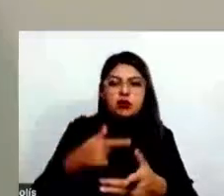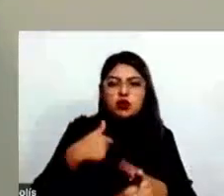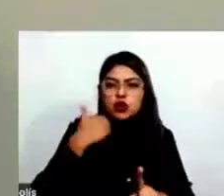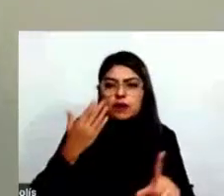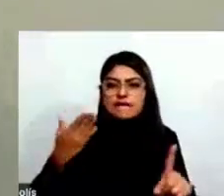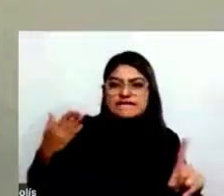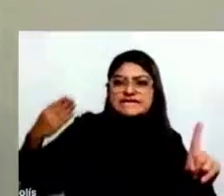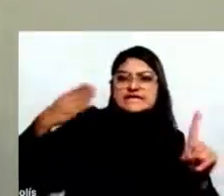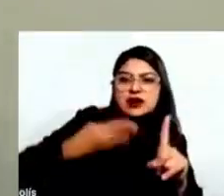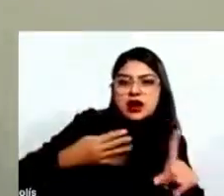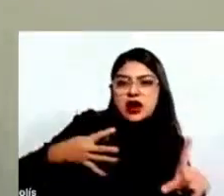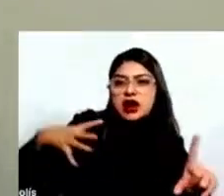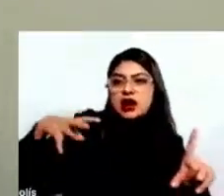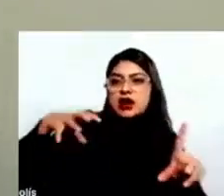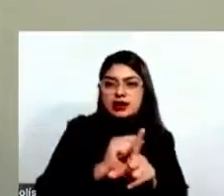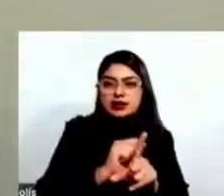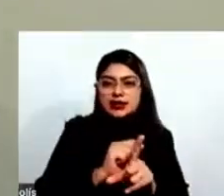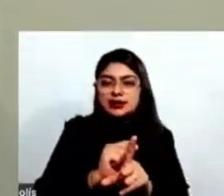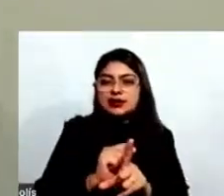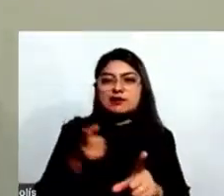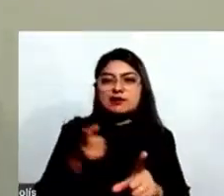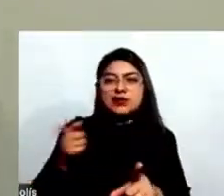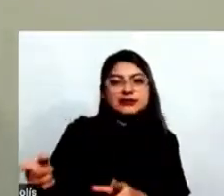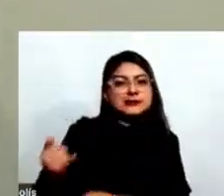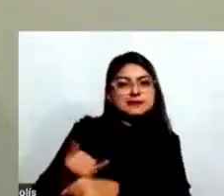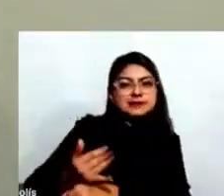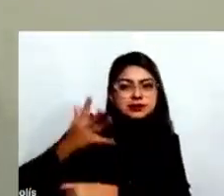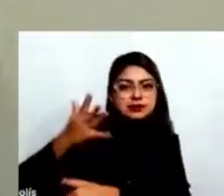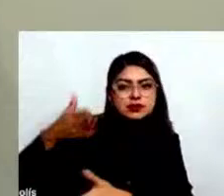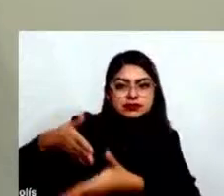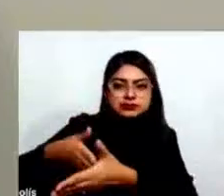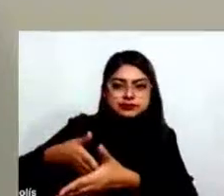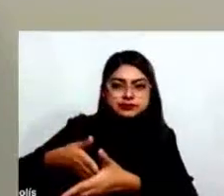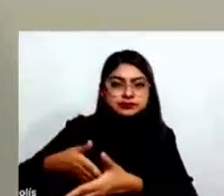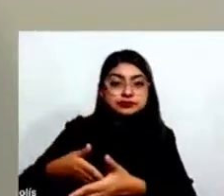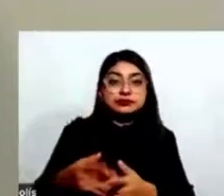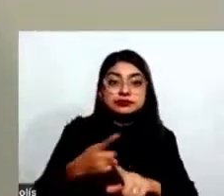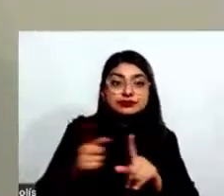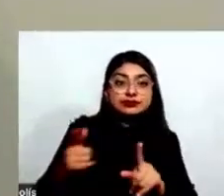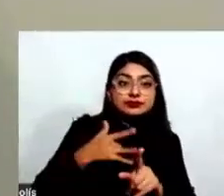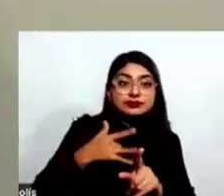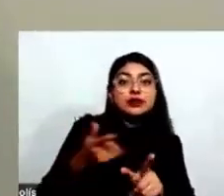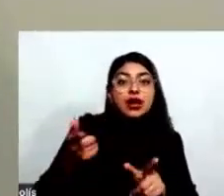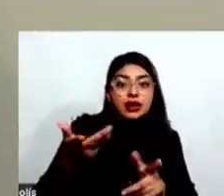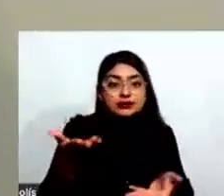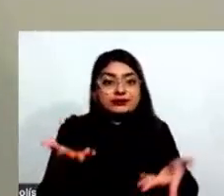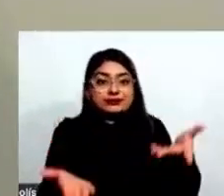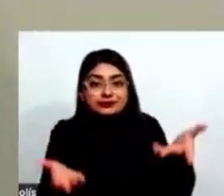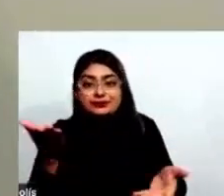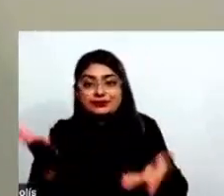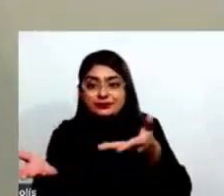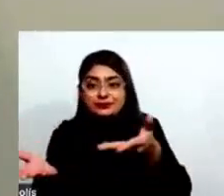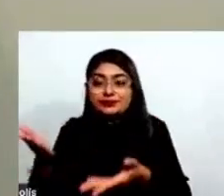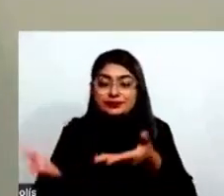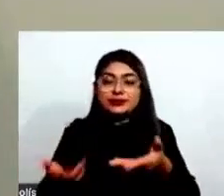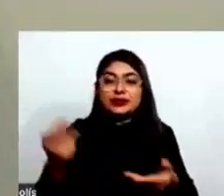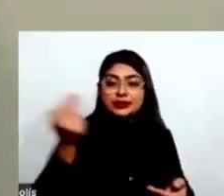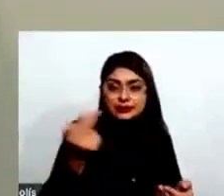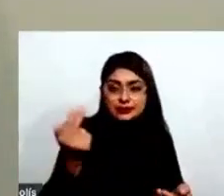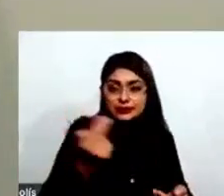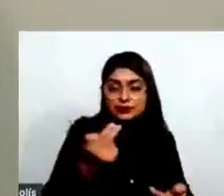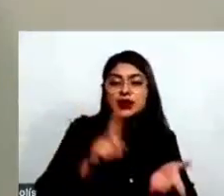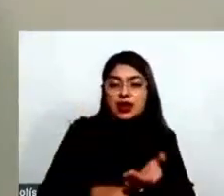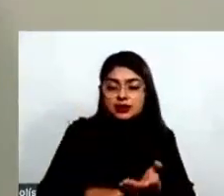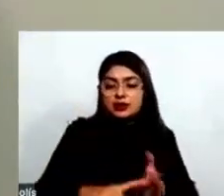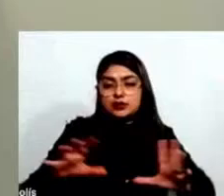sus proyectos políticos más que como bloques necesarios del edificio constitucional. A